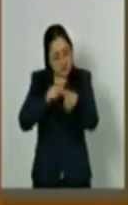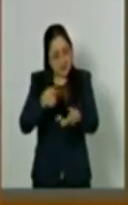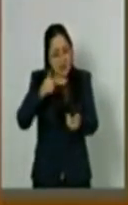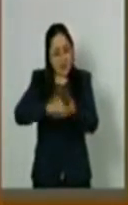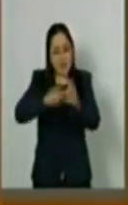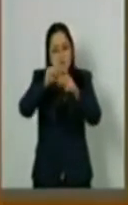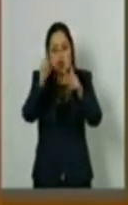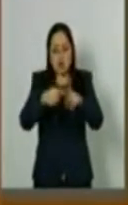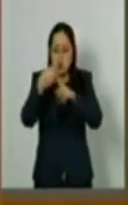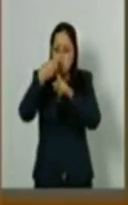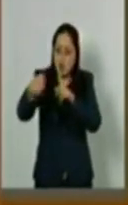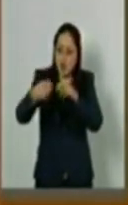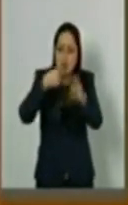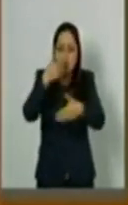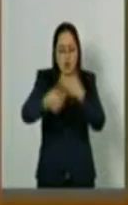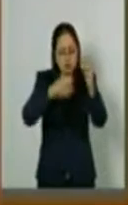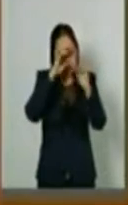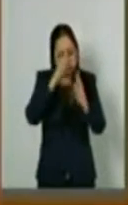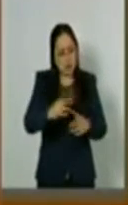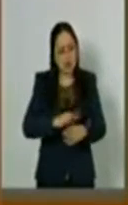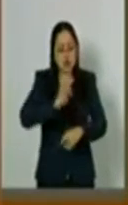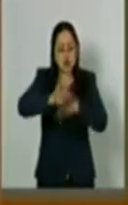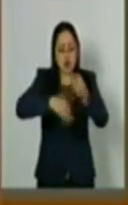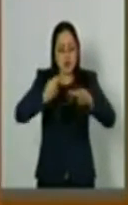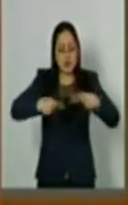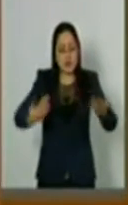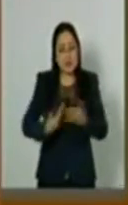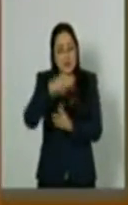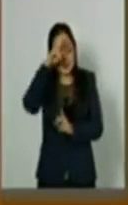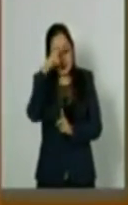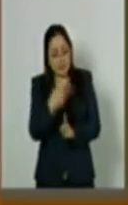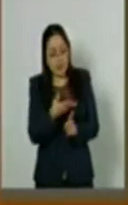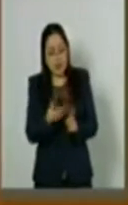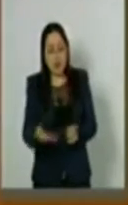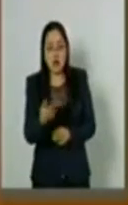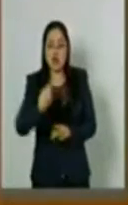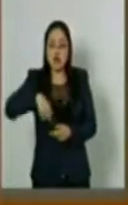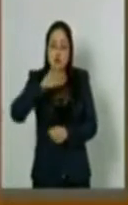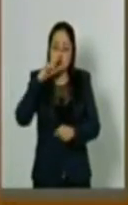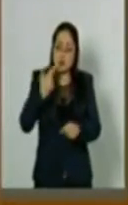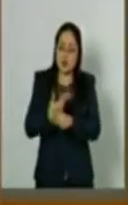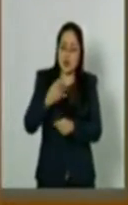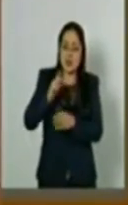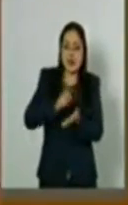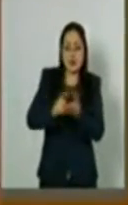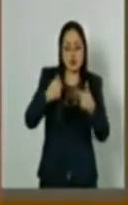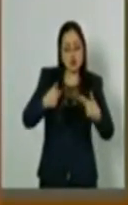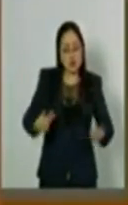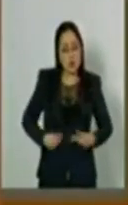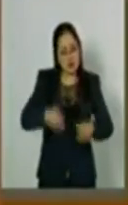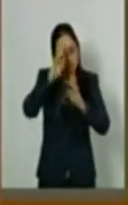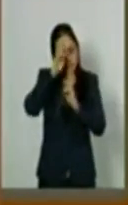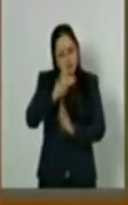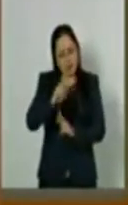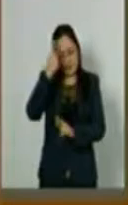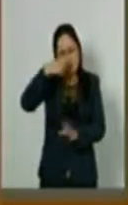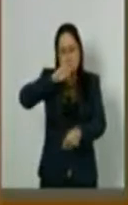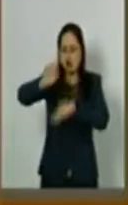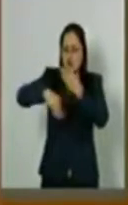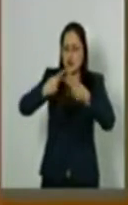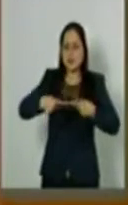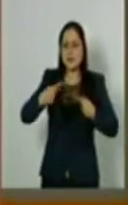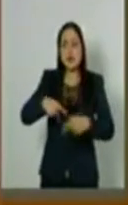interior. Todos los ciudadanos estamos obligados a respetar los derechos humanos de todas las personas.